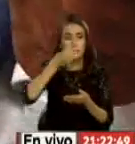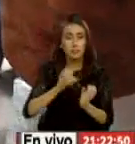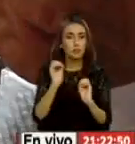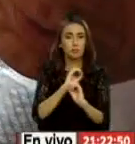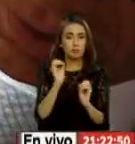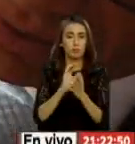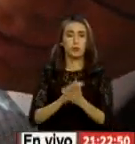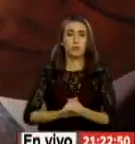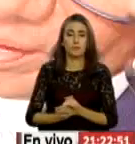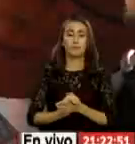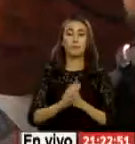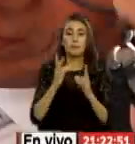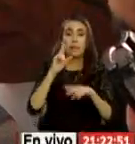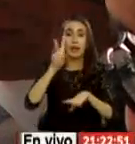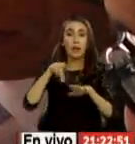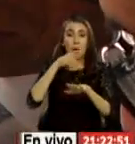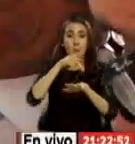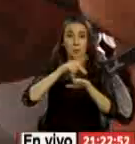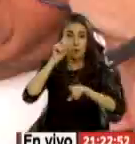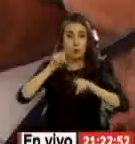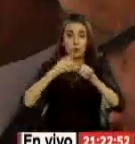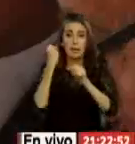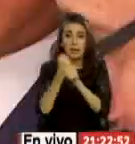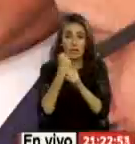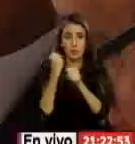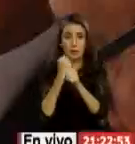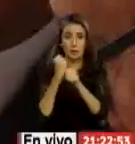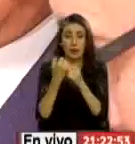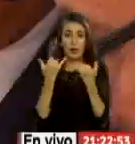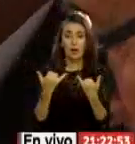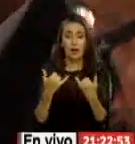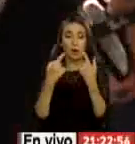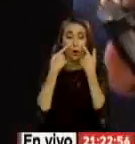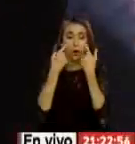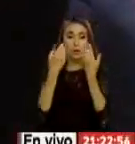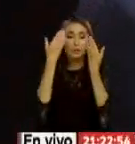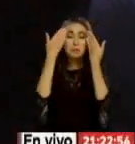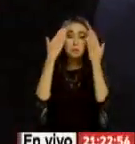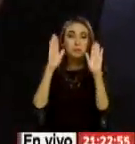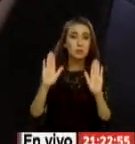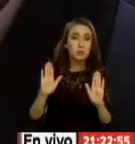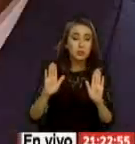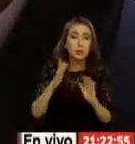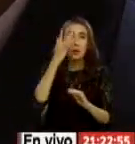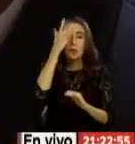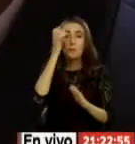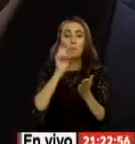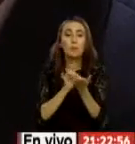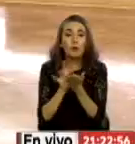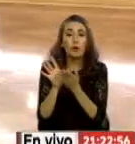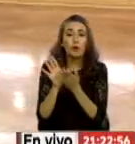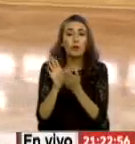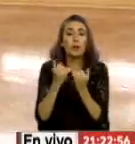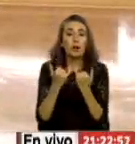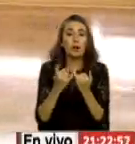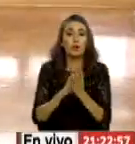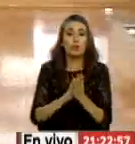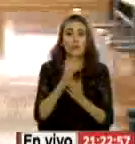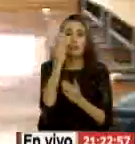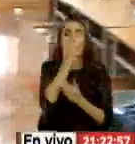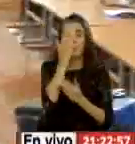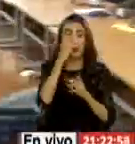expertos, actualmente la situación laboral del vicepresidente sin funciones es incierta, puesto que se encuentra en ausencia temporal. Olga